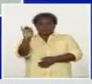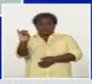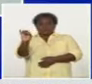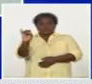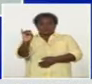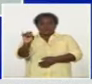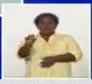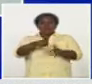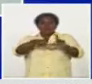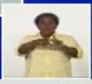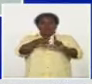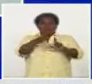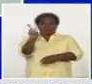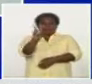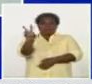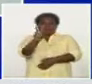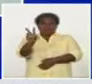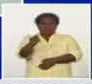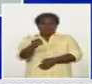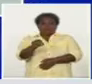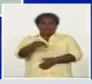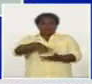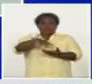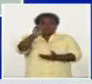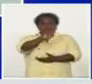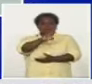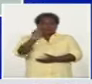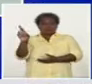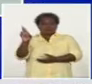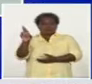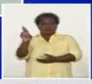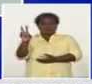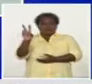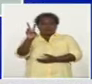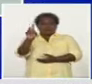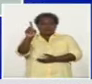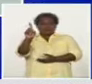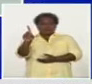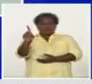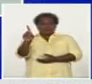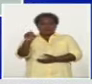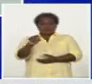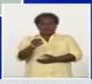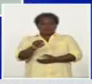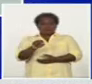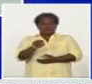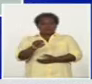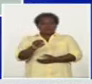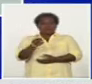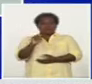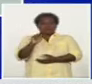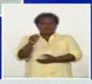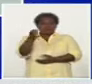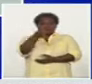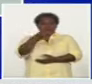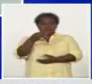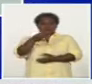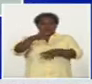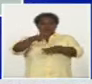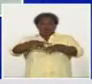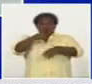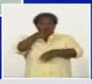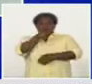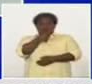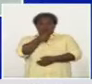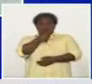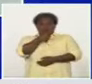Regla 22, Plaza de la Revolución 21 y en el caso del municipio Habana Vieja pues